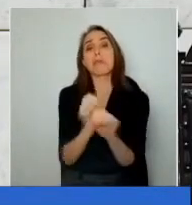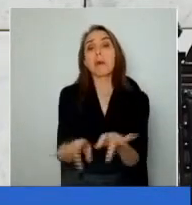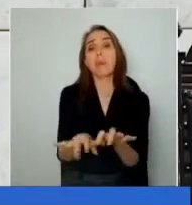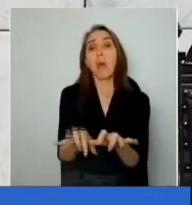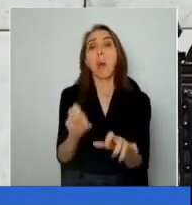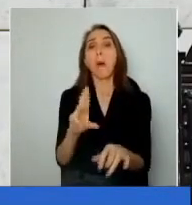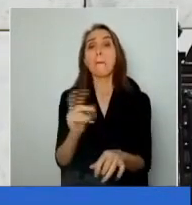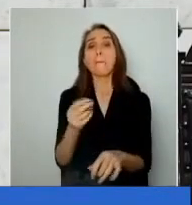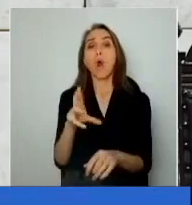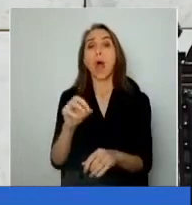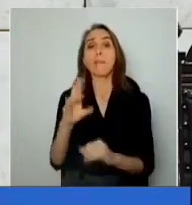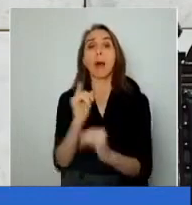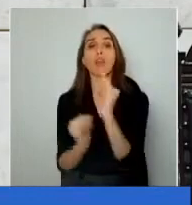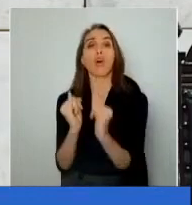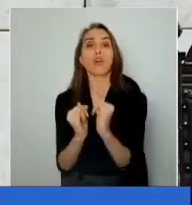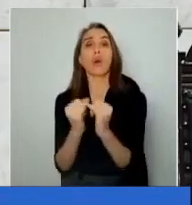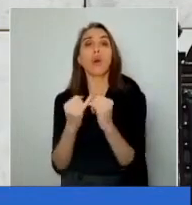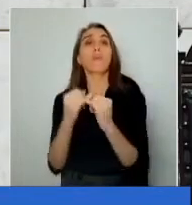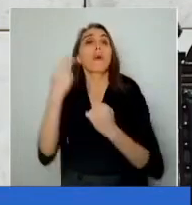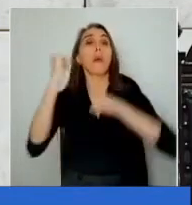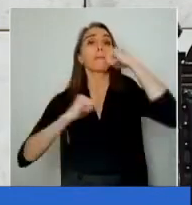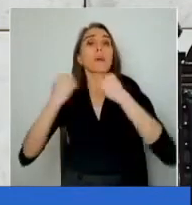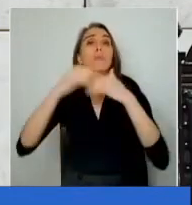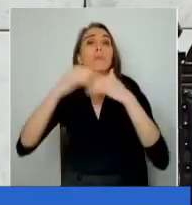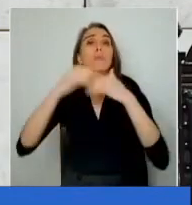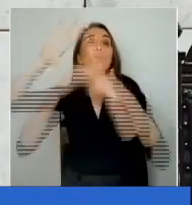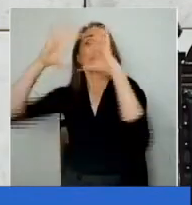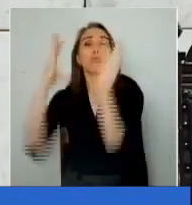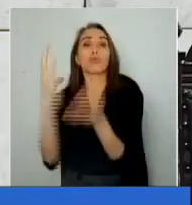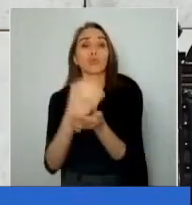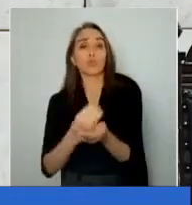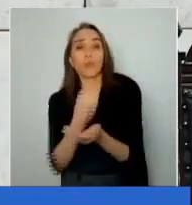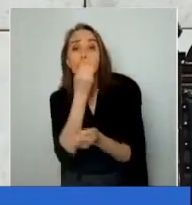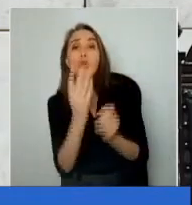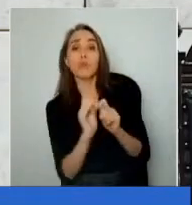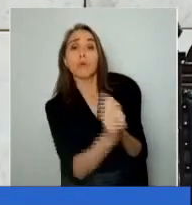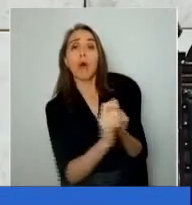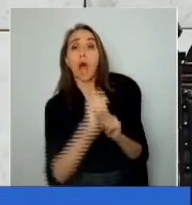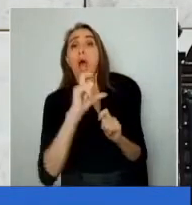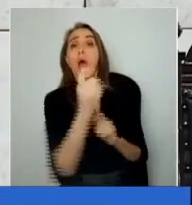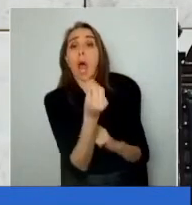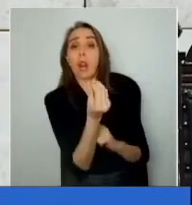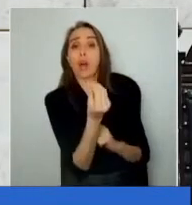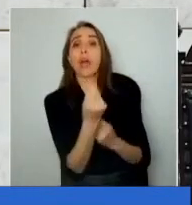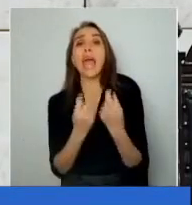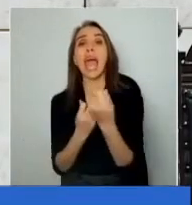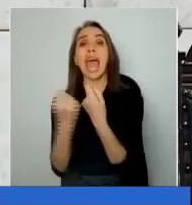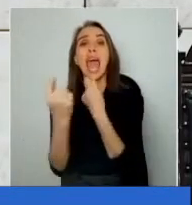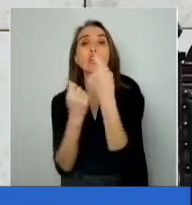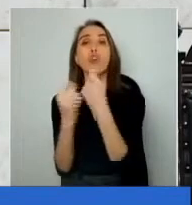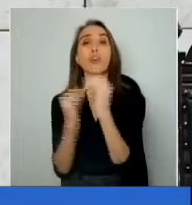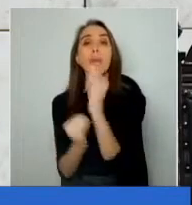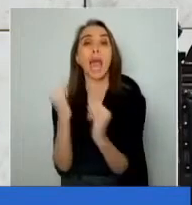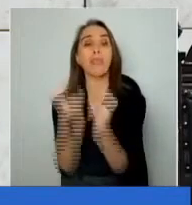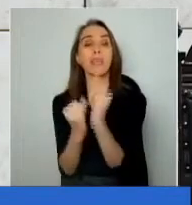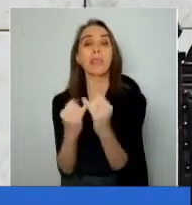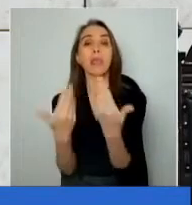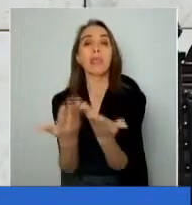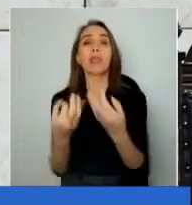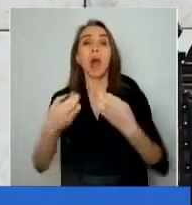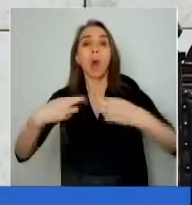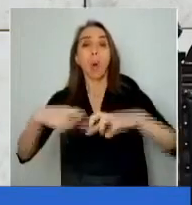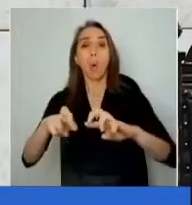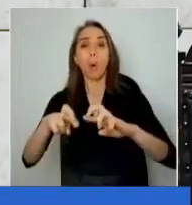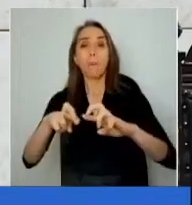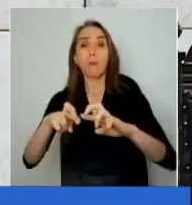del mundo y puedan tener un sueldo alto porque la economía digital es una oportunidad para justicia